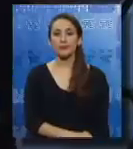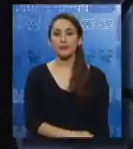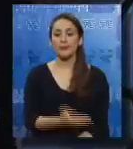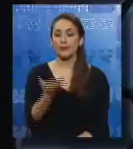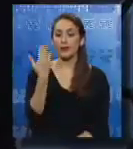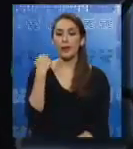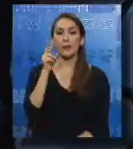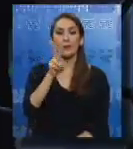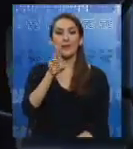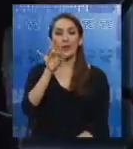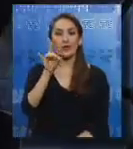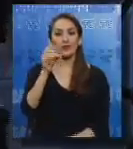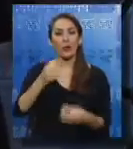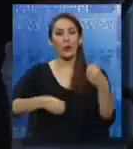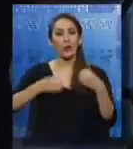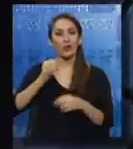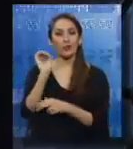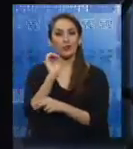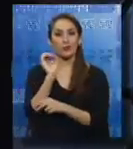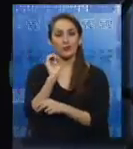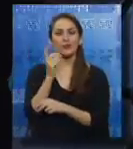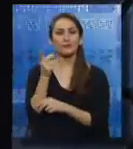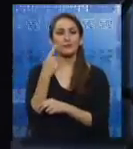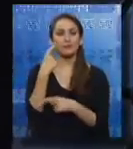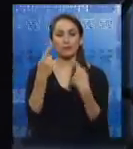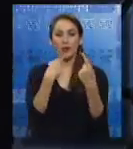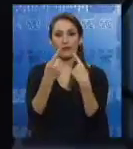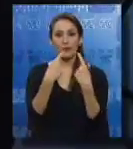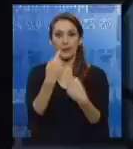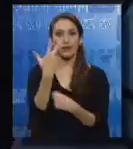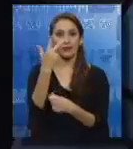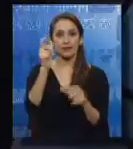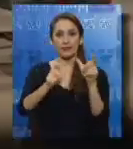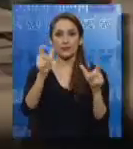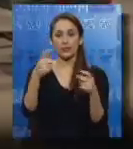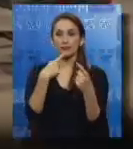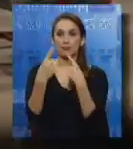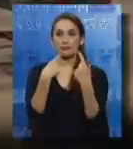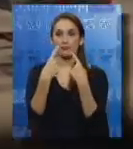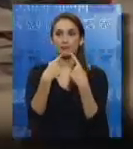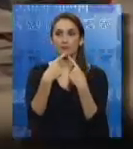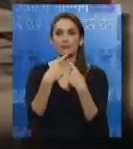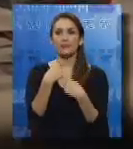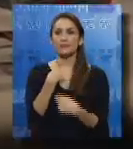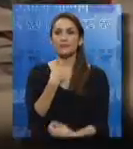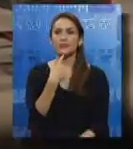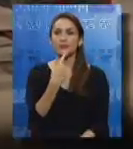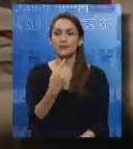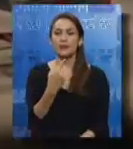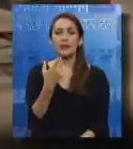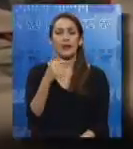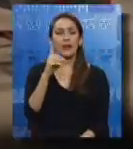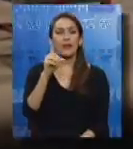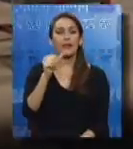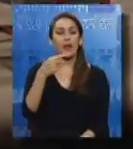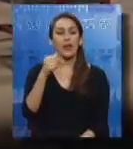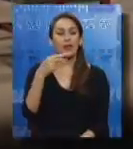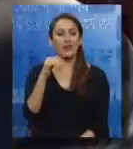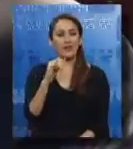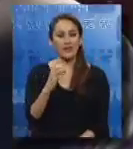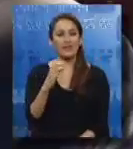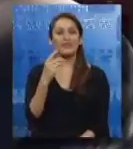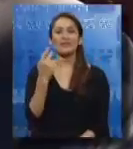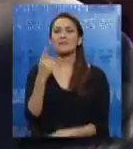El pasado 28 de octubre, el presidente Rafael Correa debatió con tres analistas económicos: Mauricio Pozzo, Alberto Dajic y Ramiro